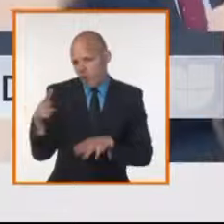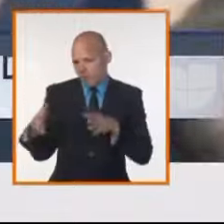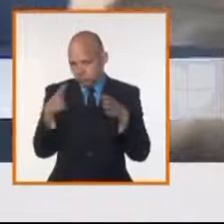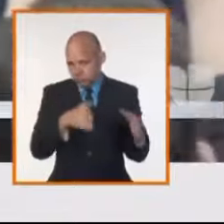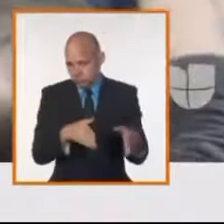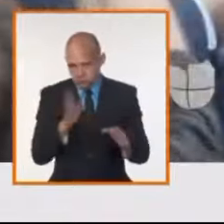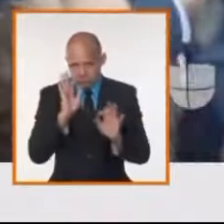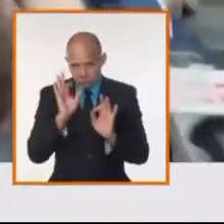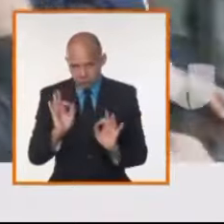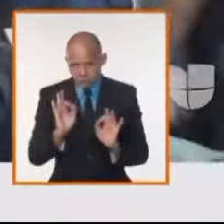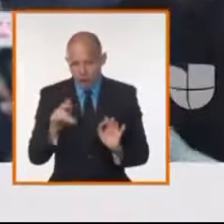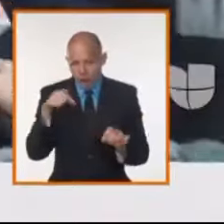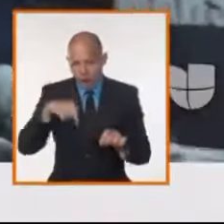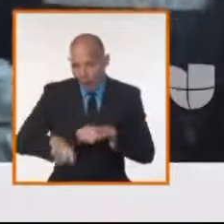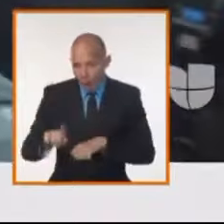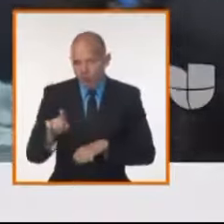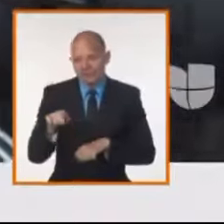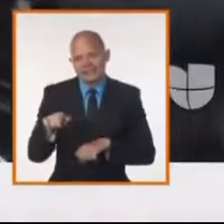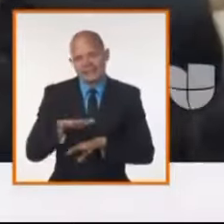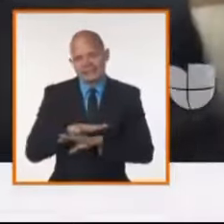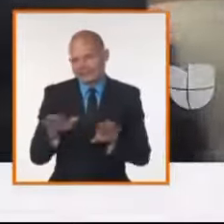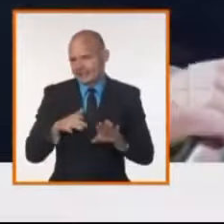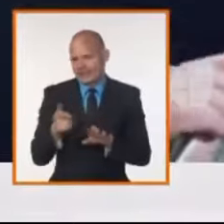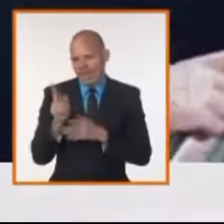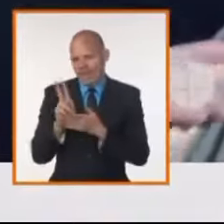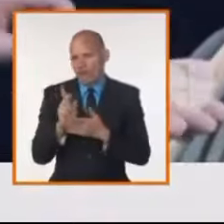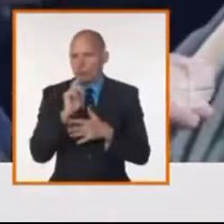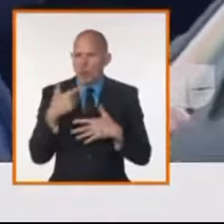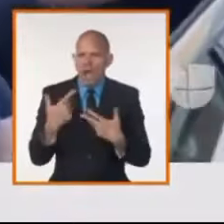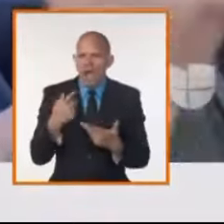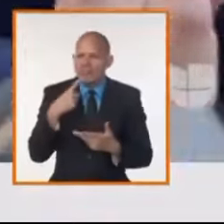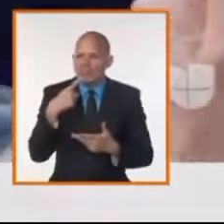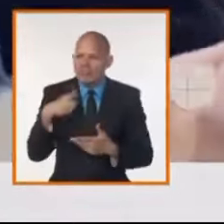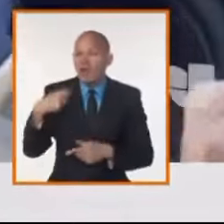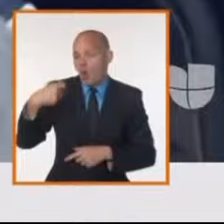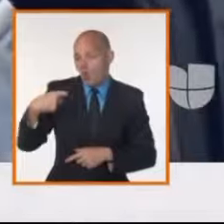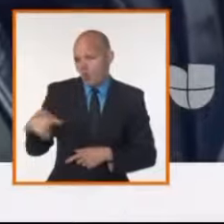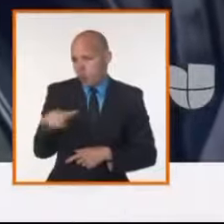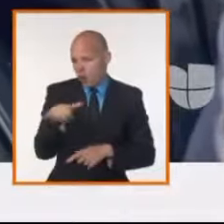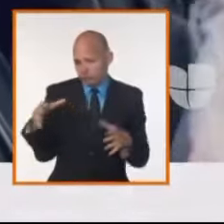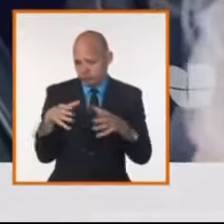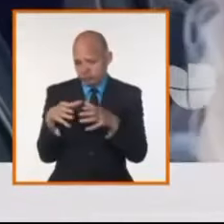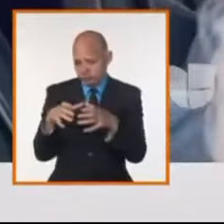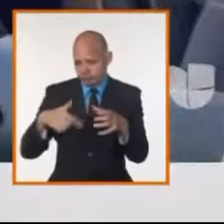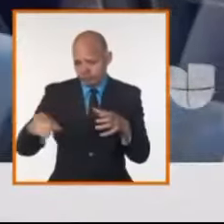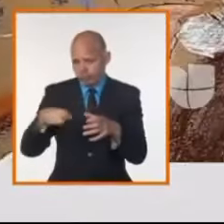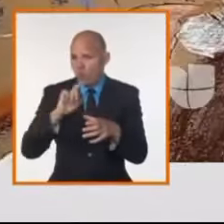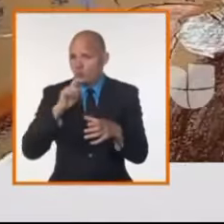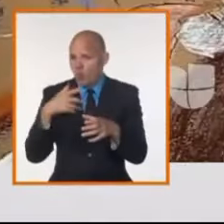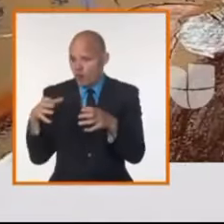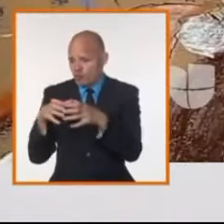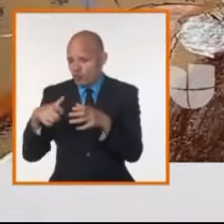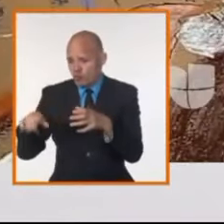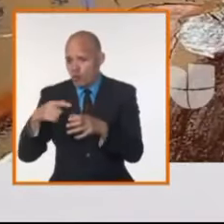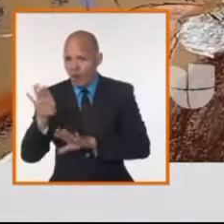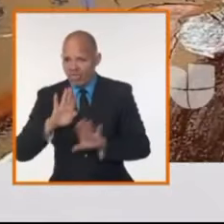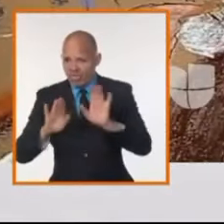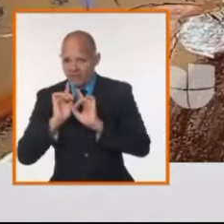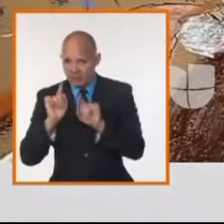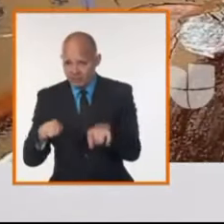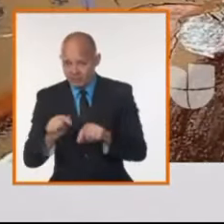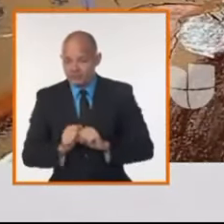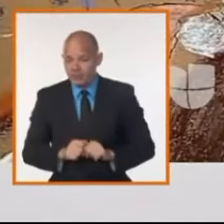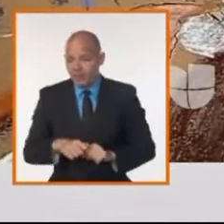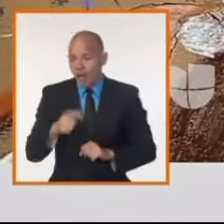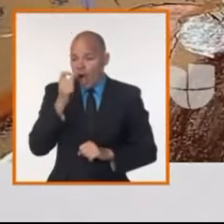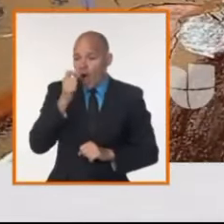este caso pero hoy ella fue prácticamente juzgada por el propio equipo de defensa de Menéndez el abogado del senador